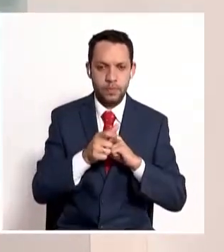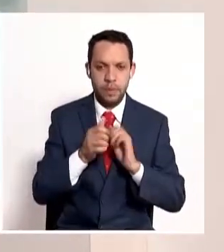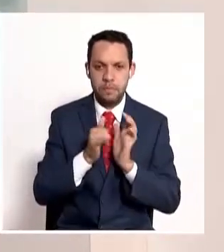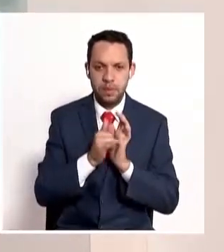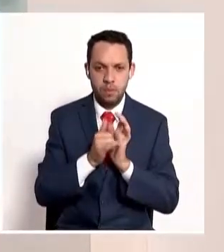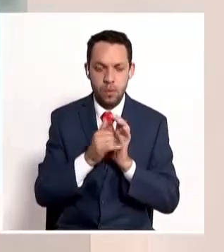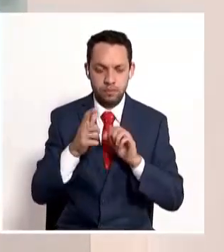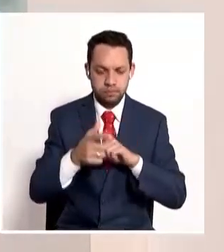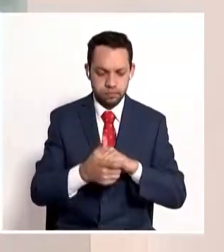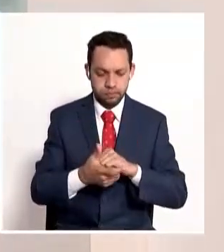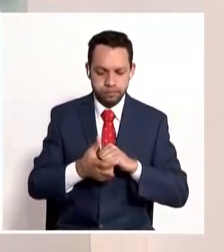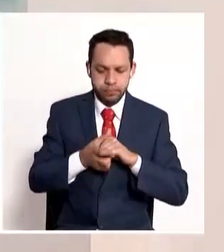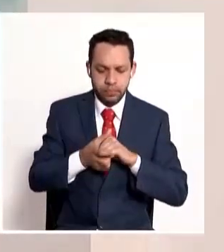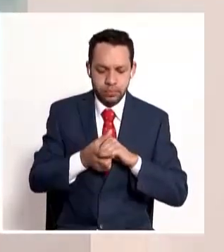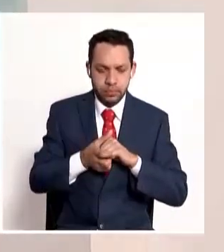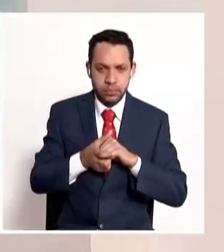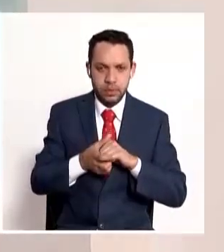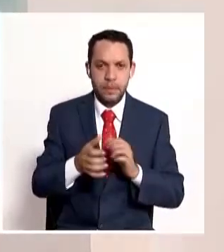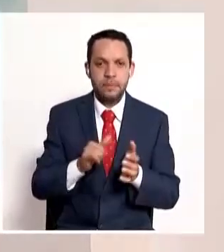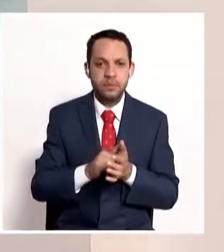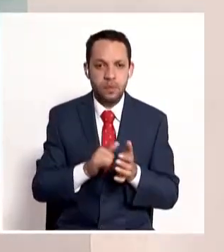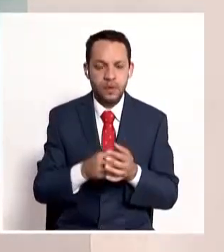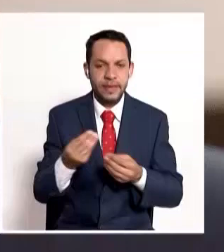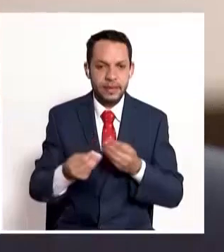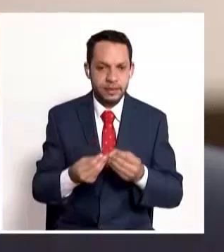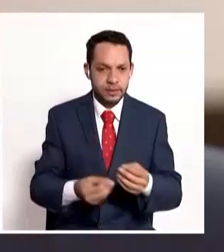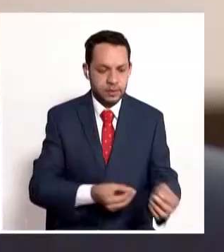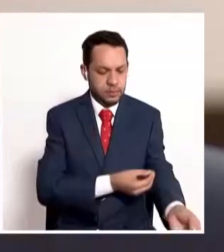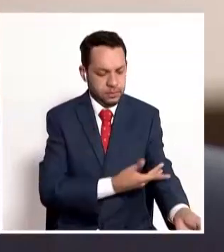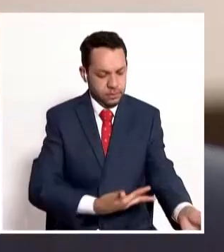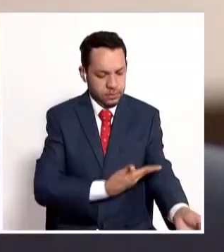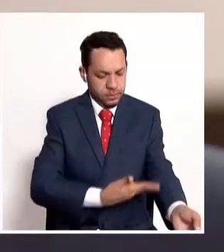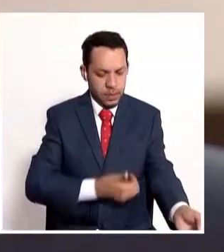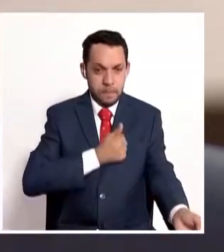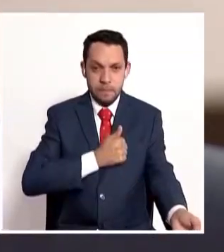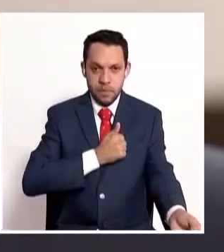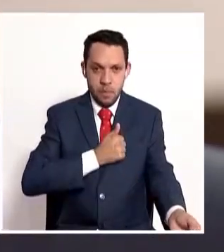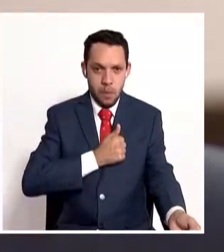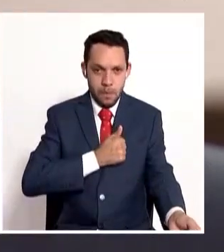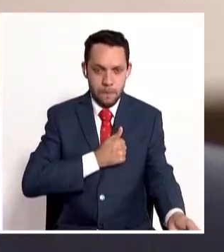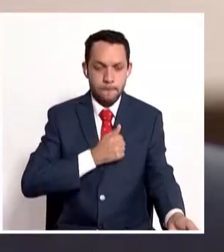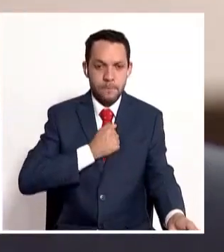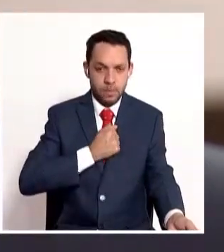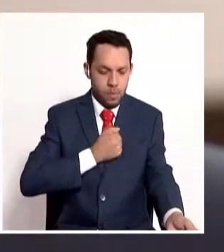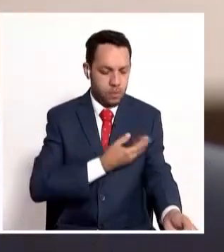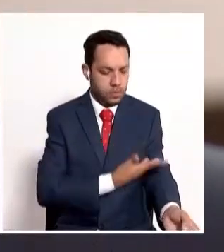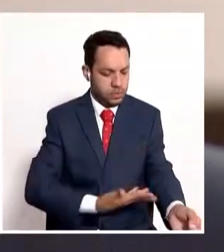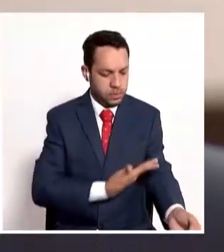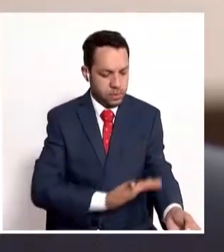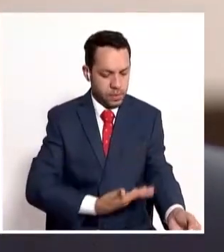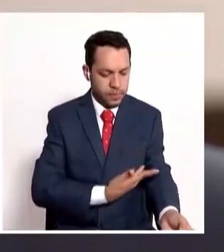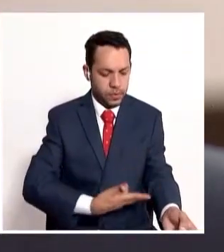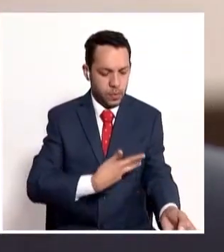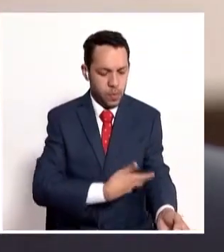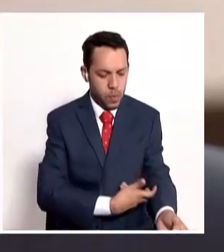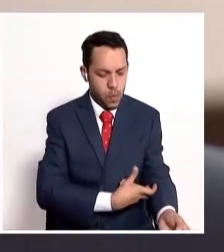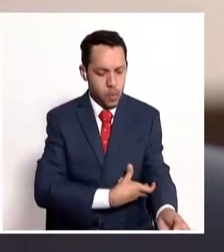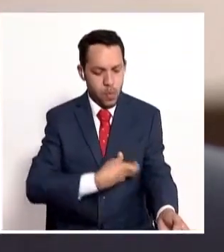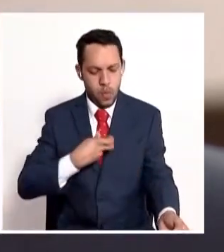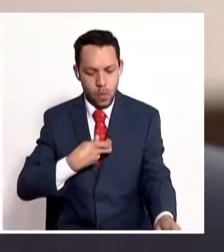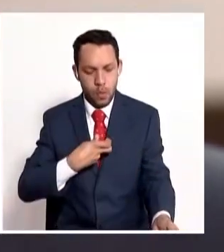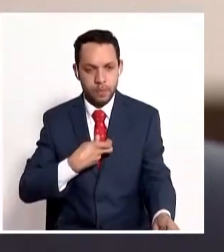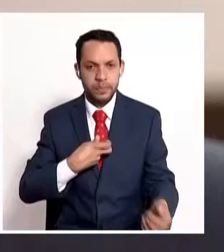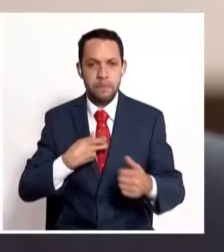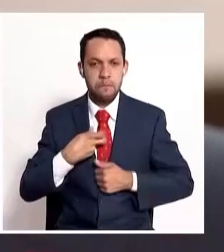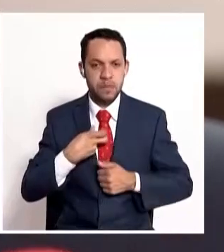donde yo la introduzco y es sangre no es cierto sangre el propio pérez europeo paciente si es pro sangre autónoma no es